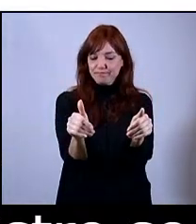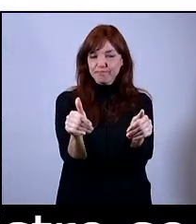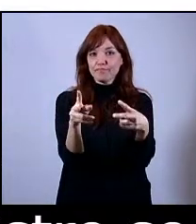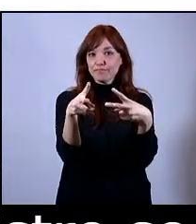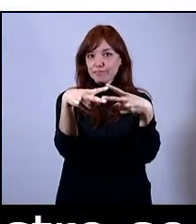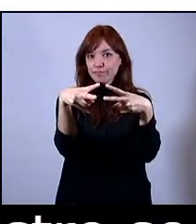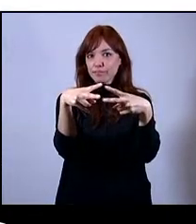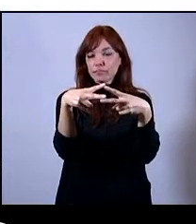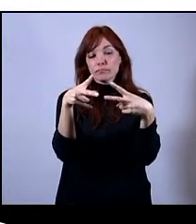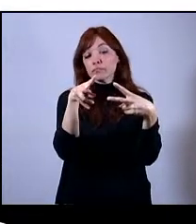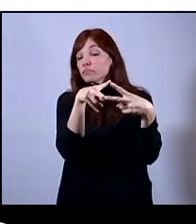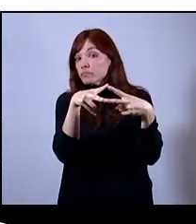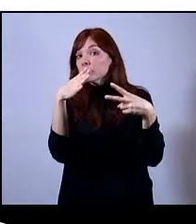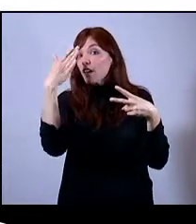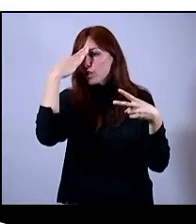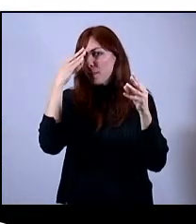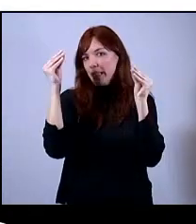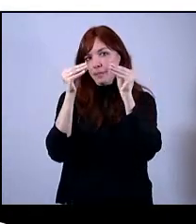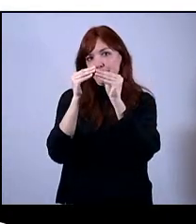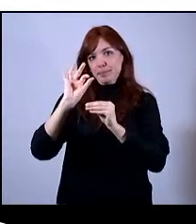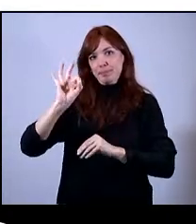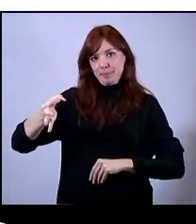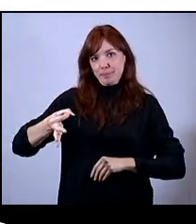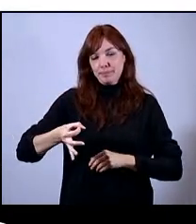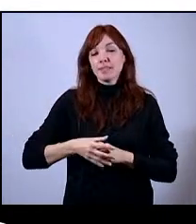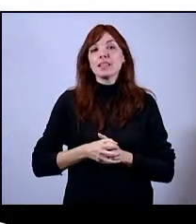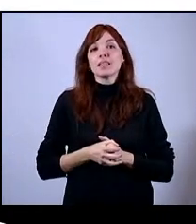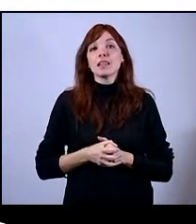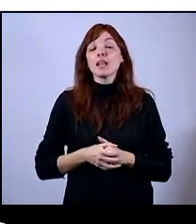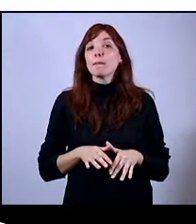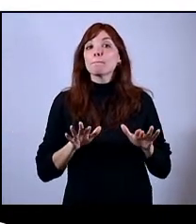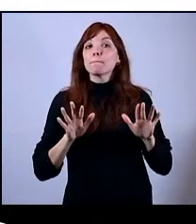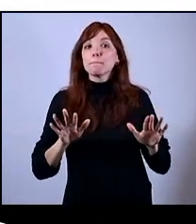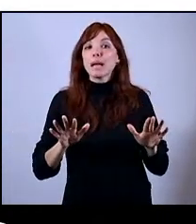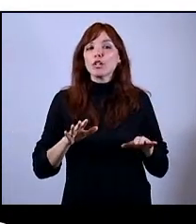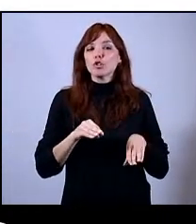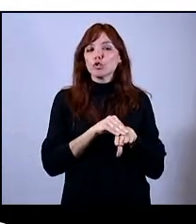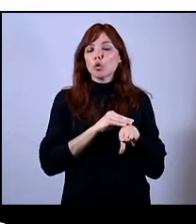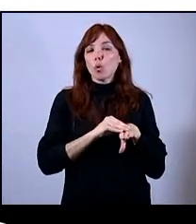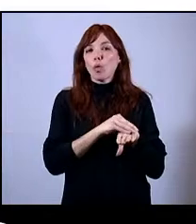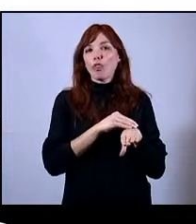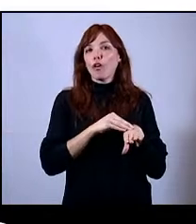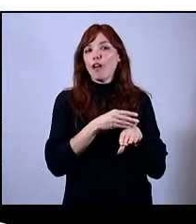también entendemos fundamentales, pero que no solucionan